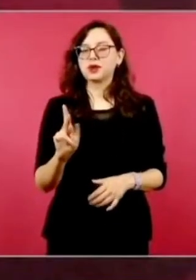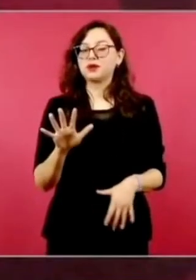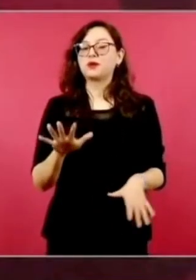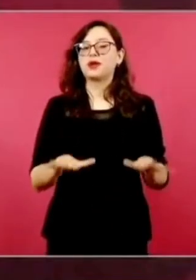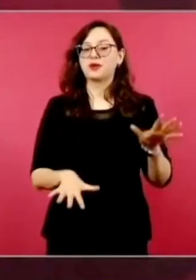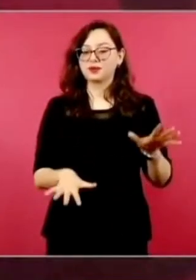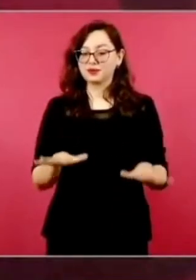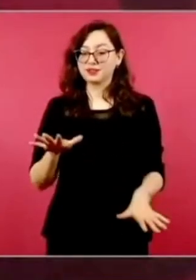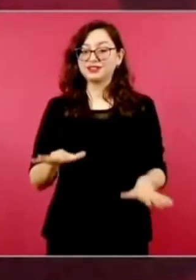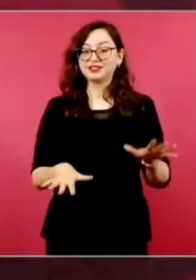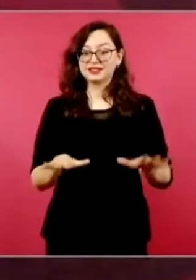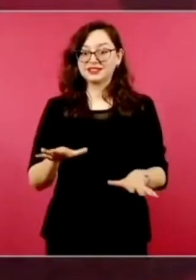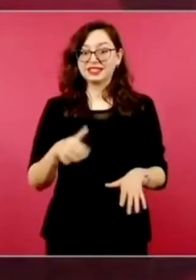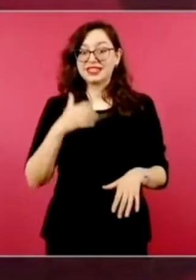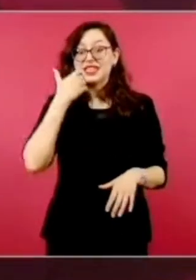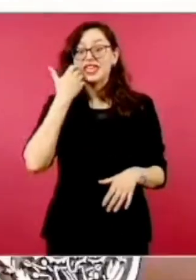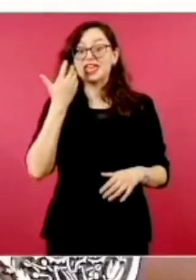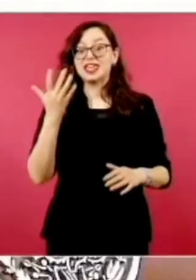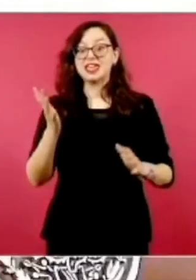quisieran